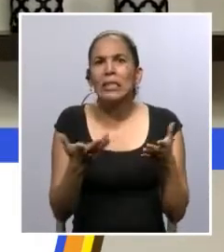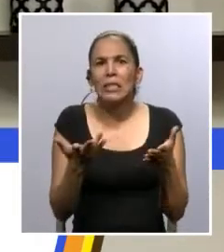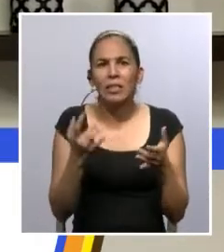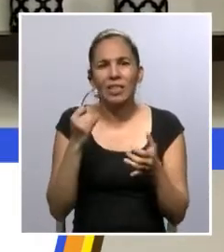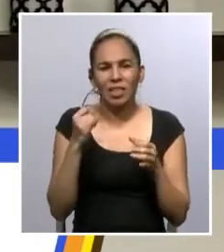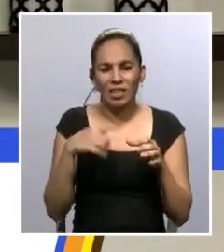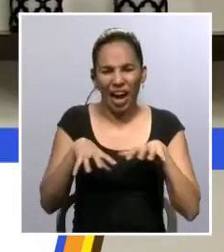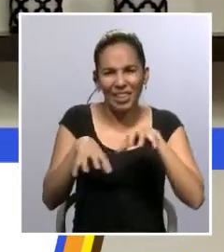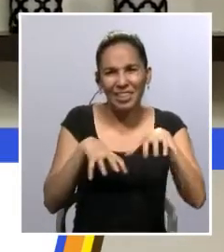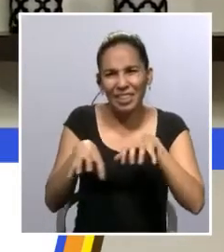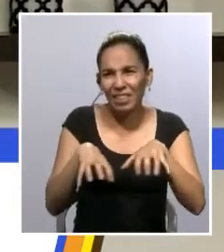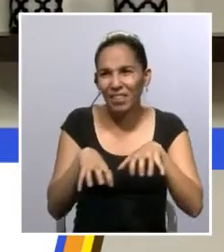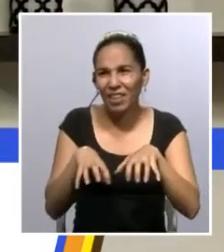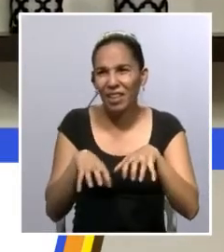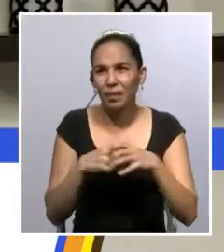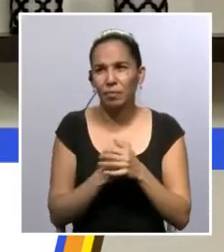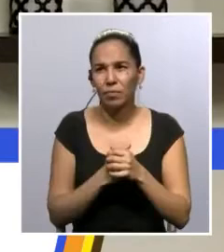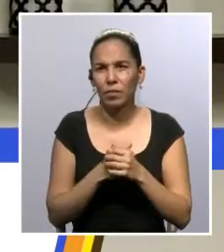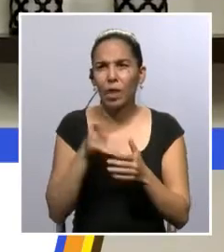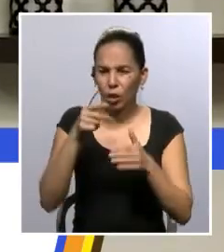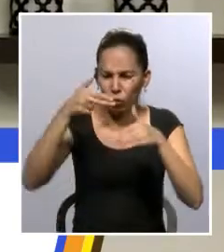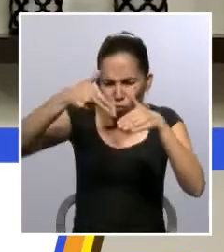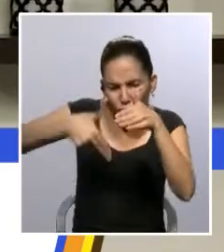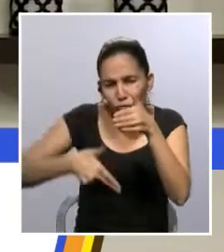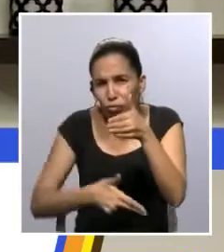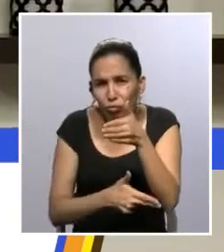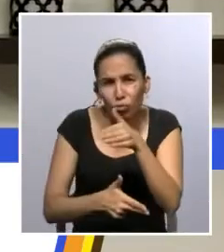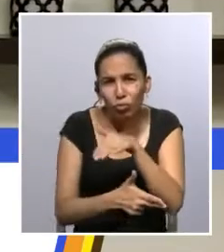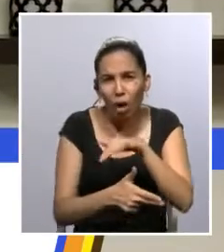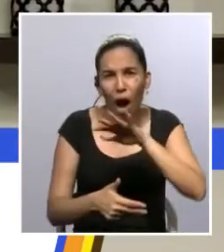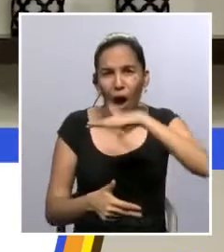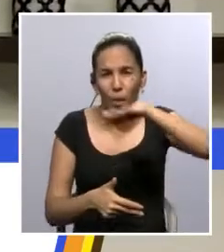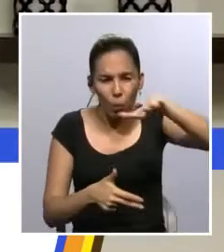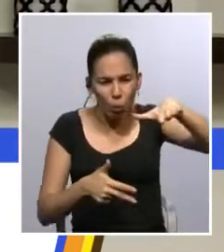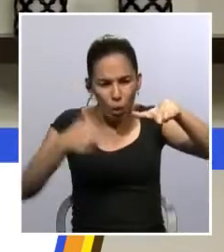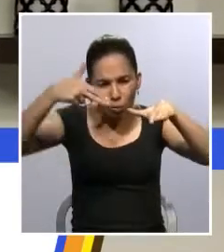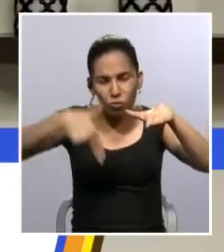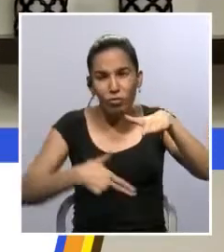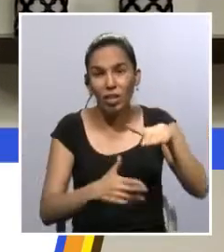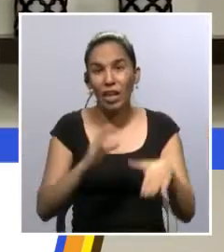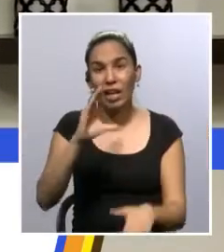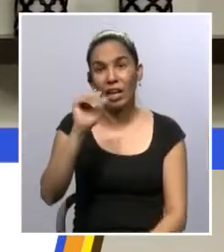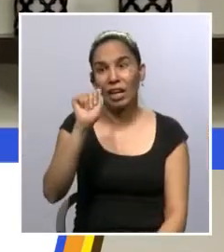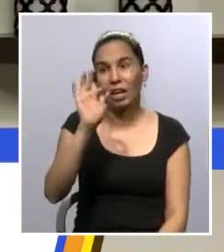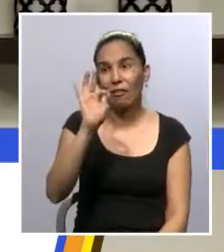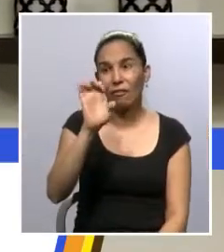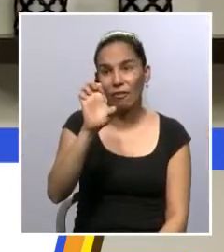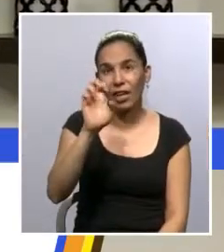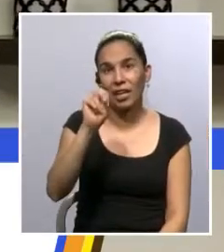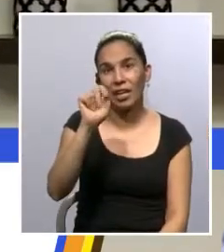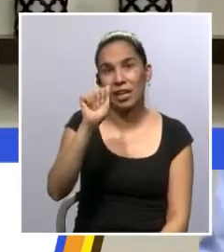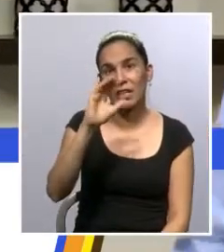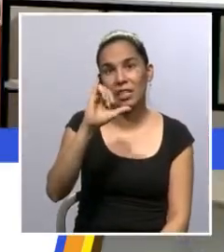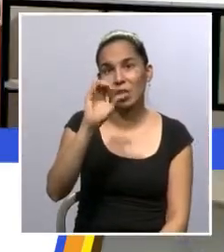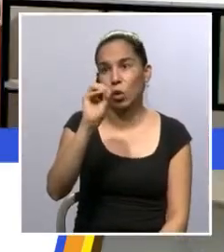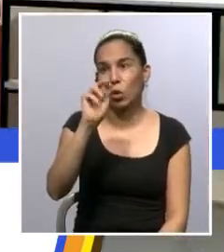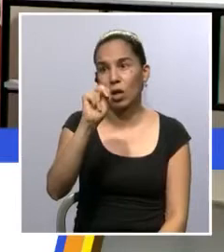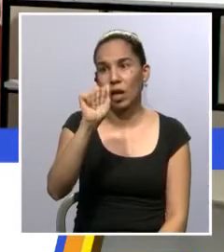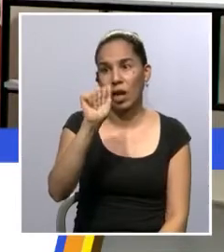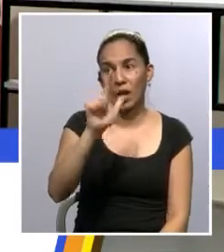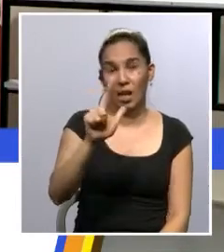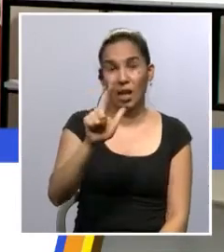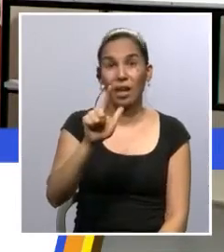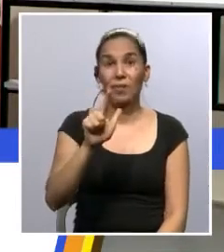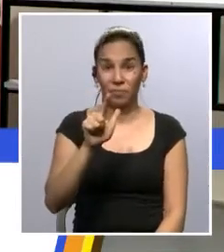la dinámica del submarino. Exacto. ¿Ah? Entonces, Café Nacional, recuerde, Café Nacional, estamos en